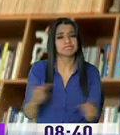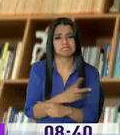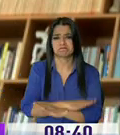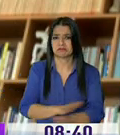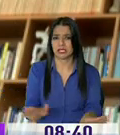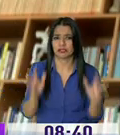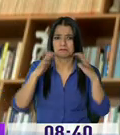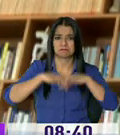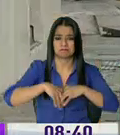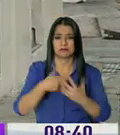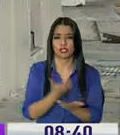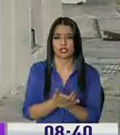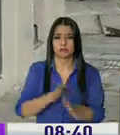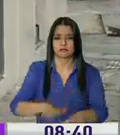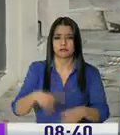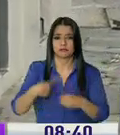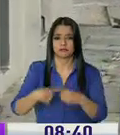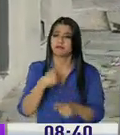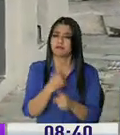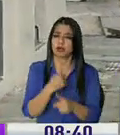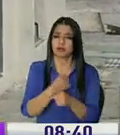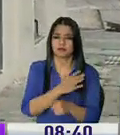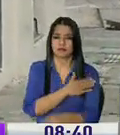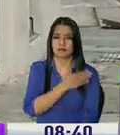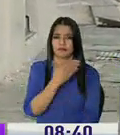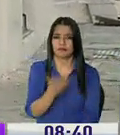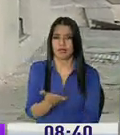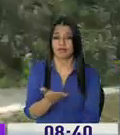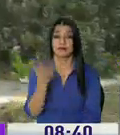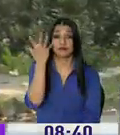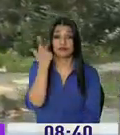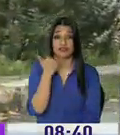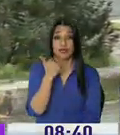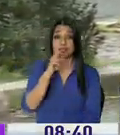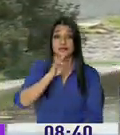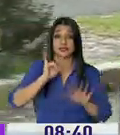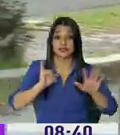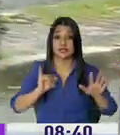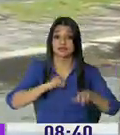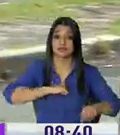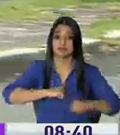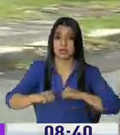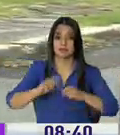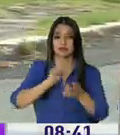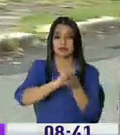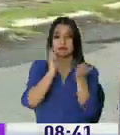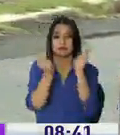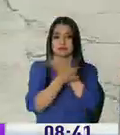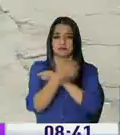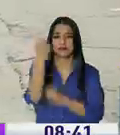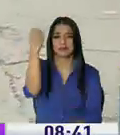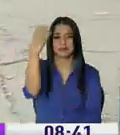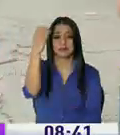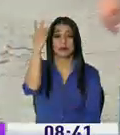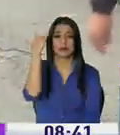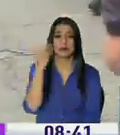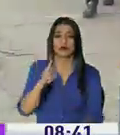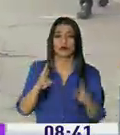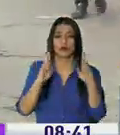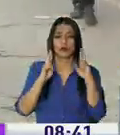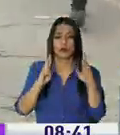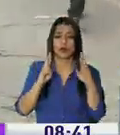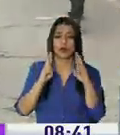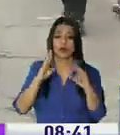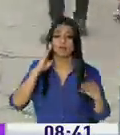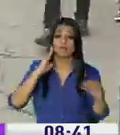perjudicial para la economía de Quito. Por ello confía en que en la mencionada fecha el distrito entre en la nueva fase de semáforo amarillo y se